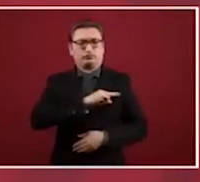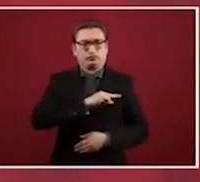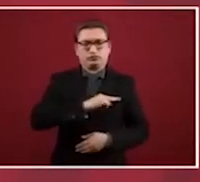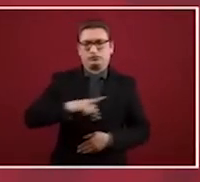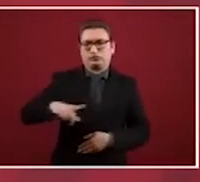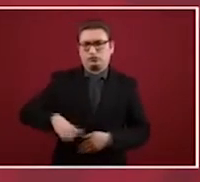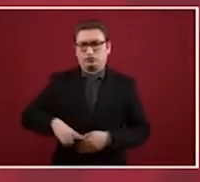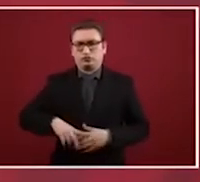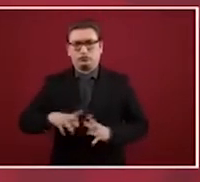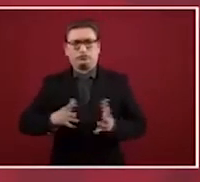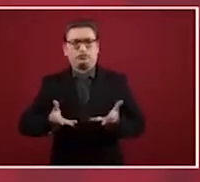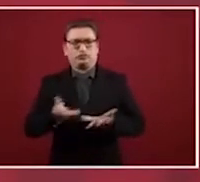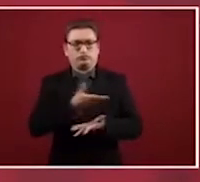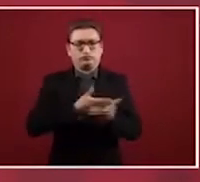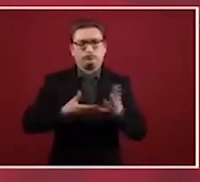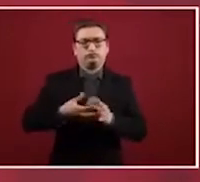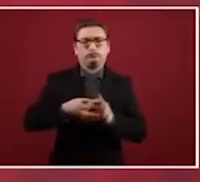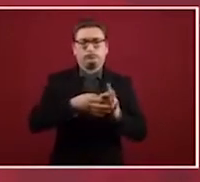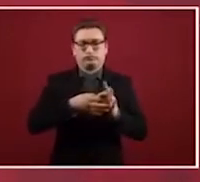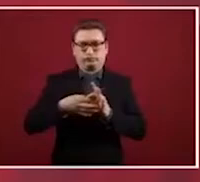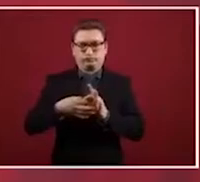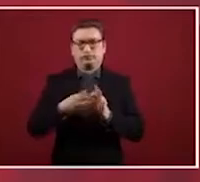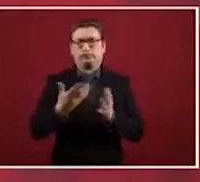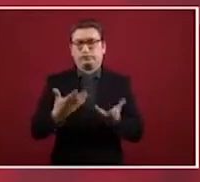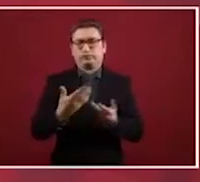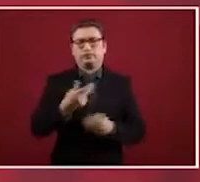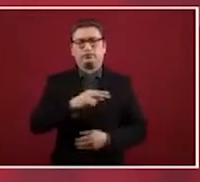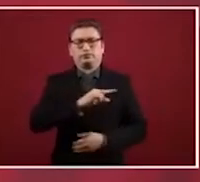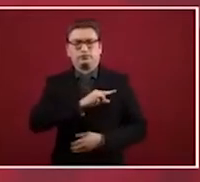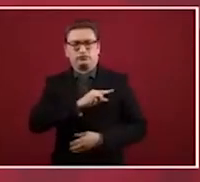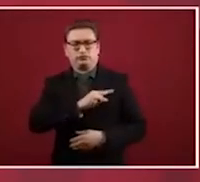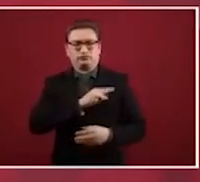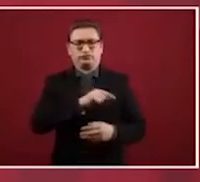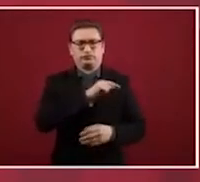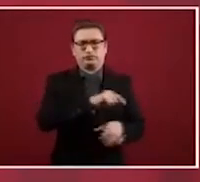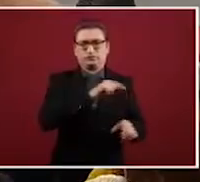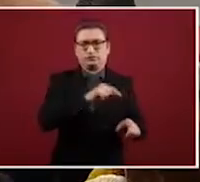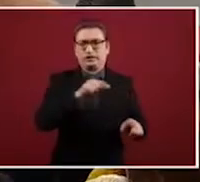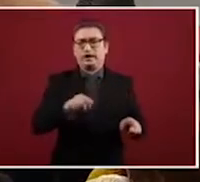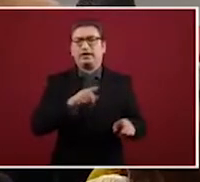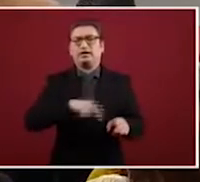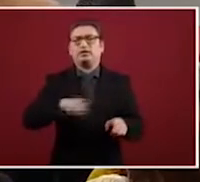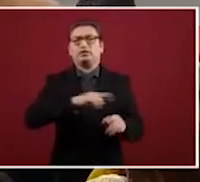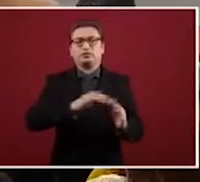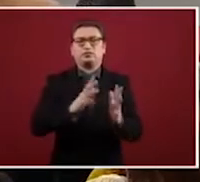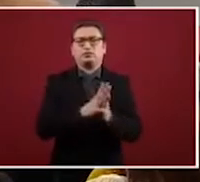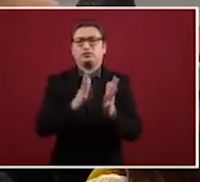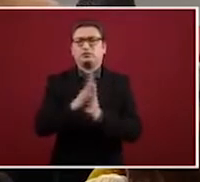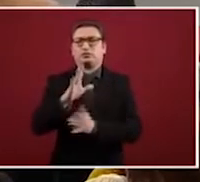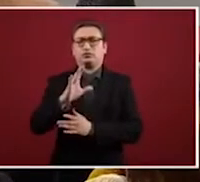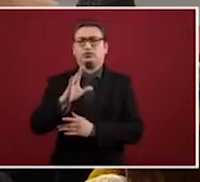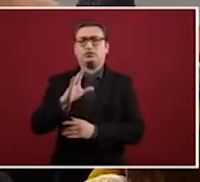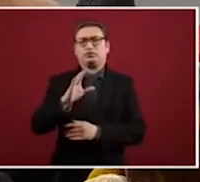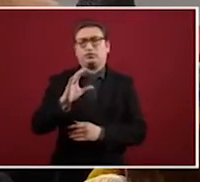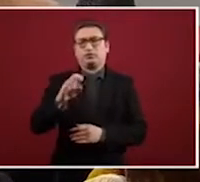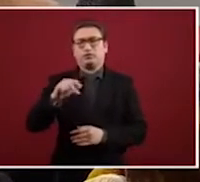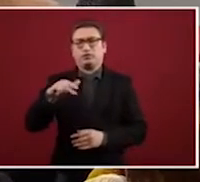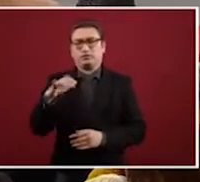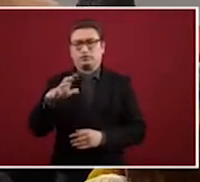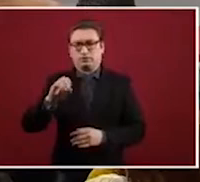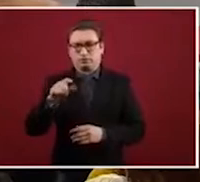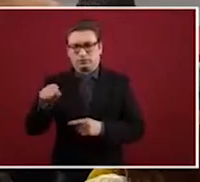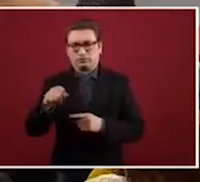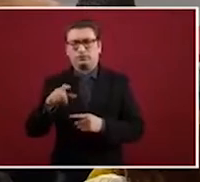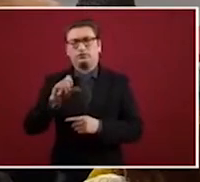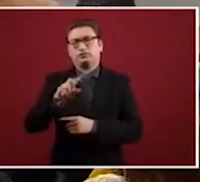privado. Del sector privado participa con Canaco Servitur,